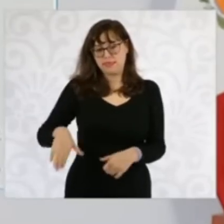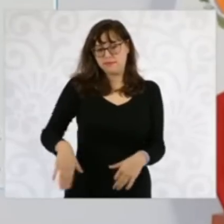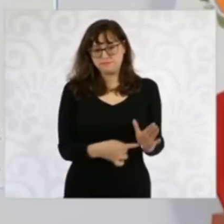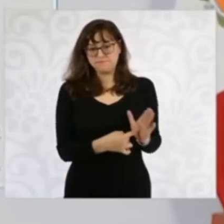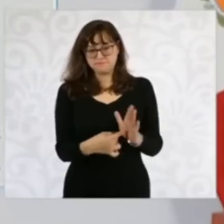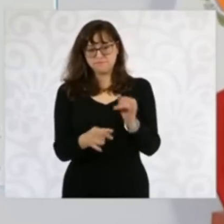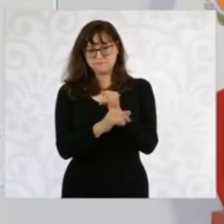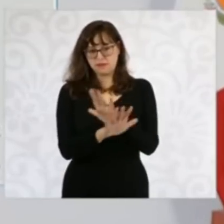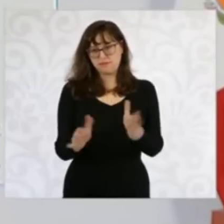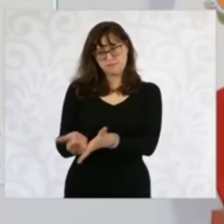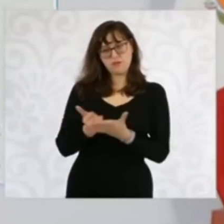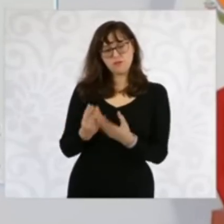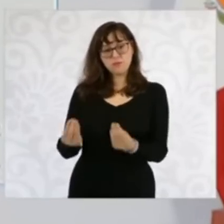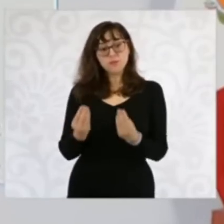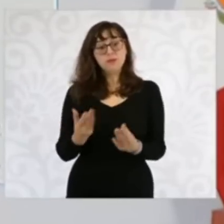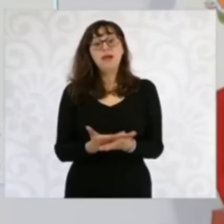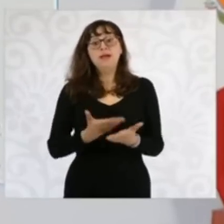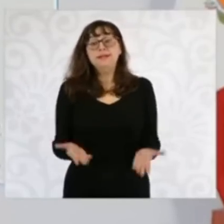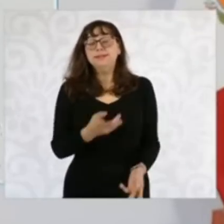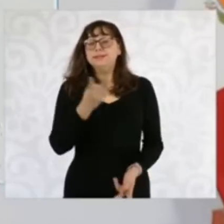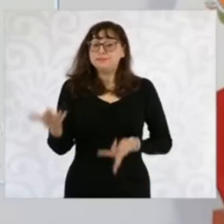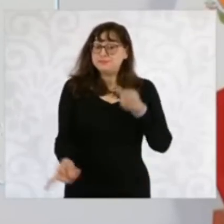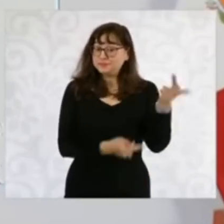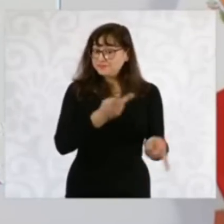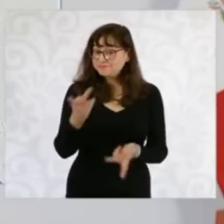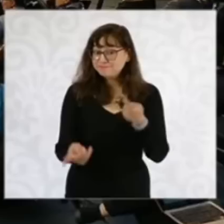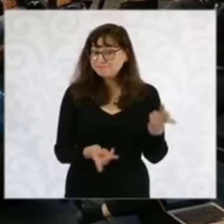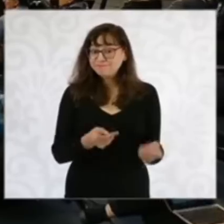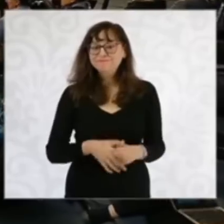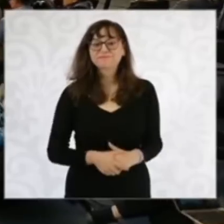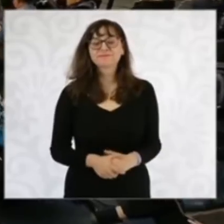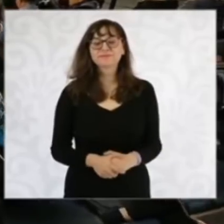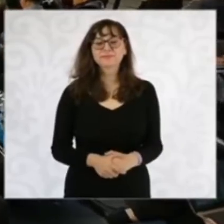Robledo. Bueno, vamos a las preguntas. Adelante.